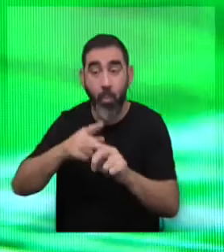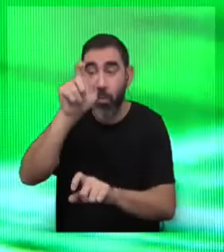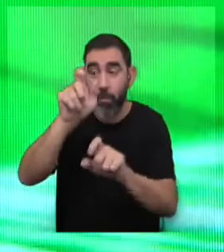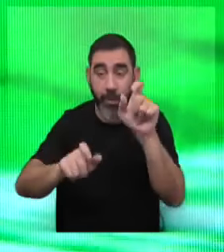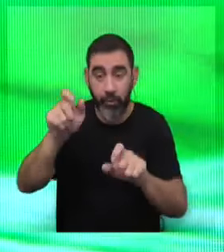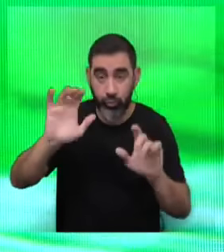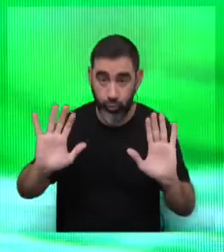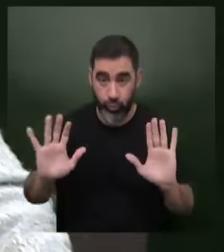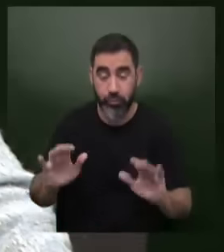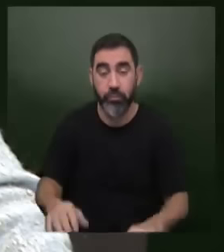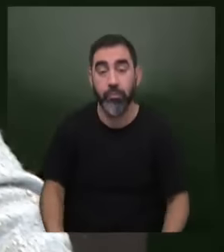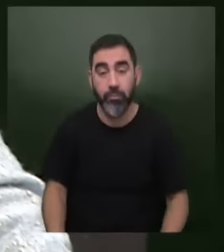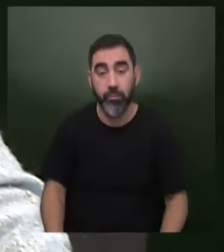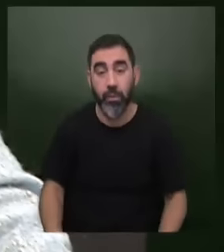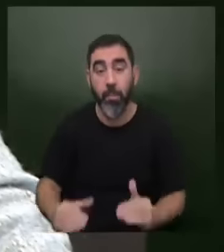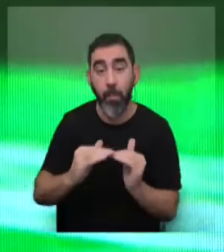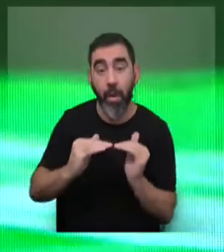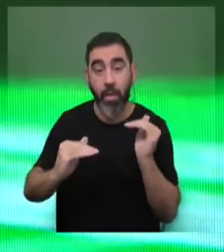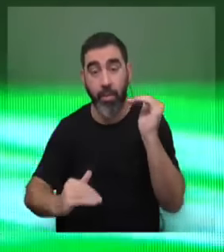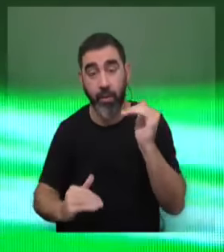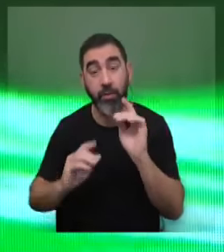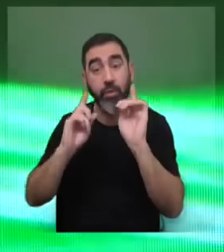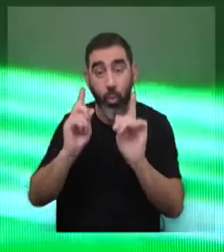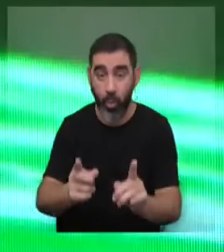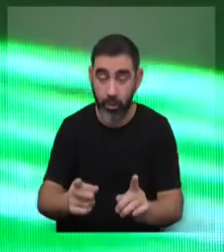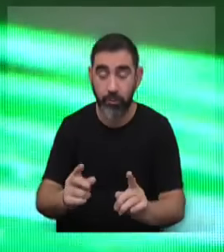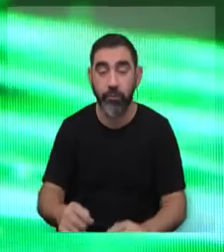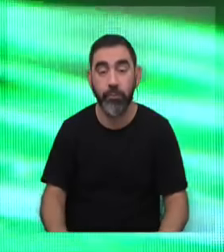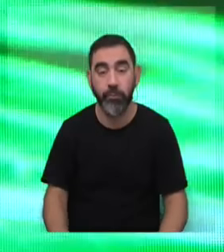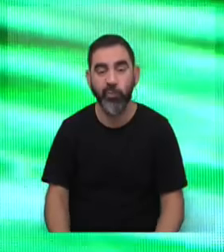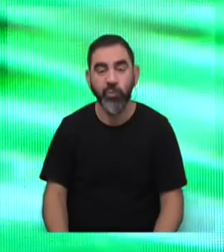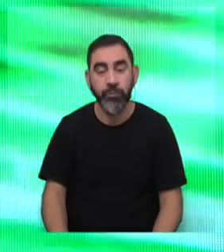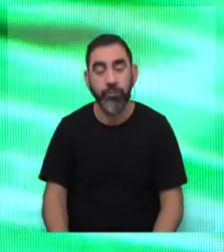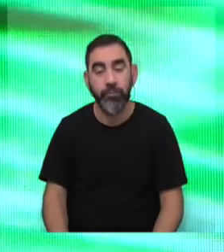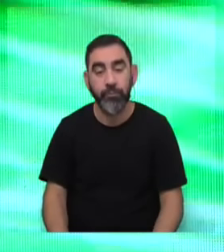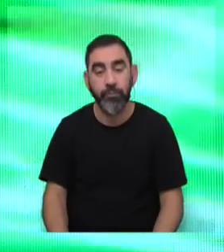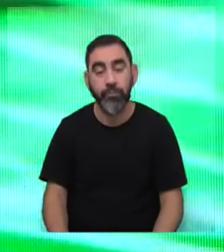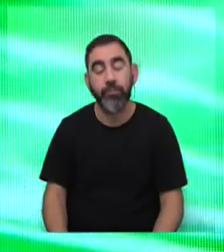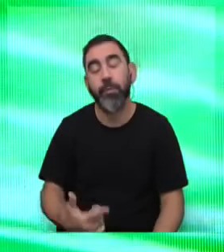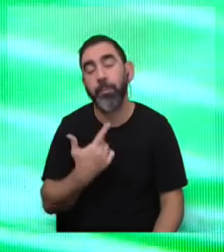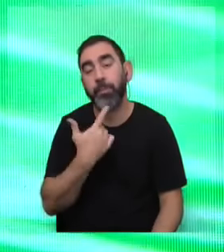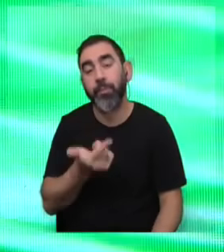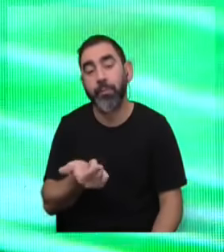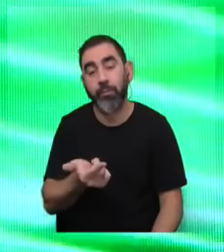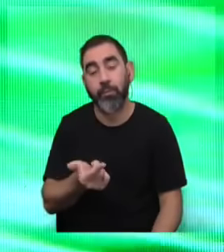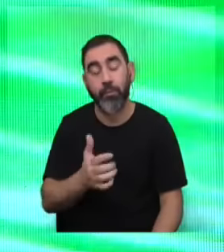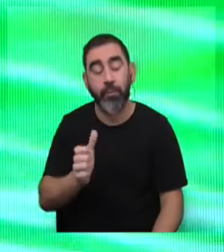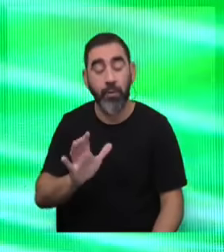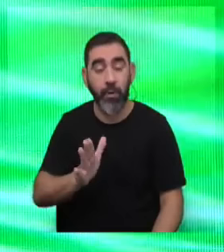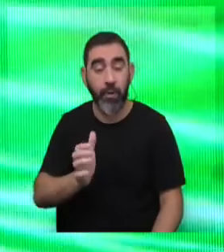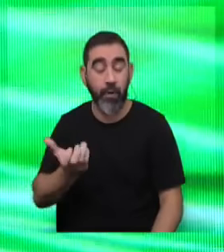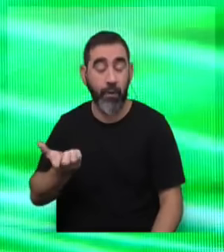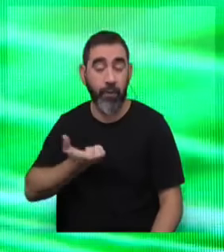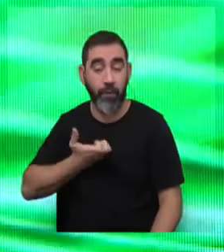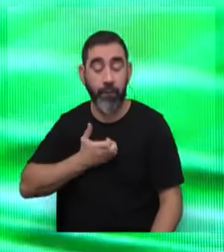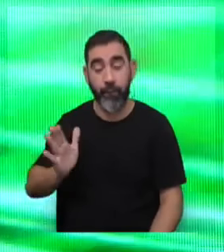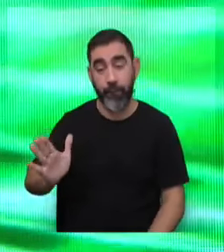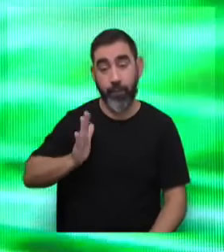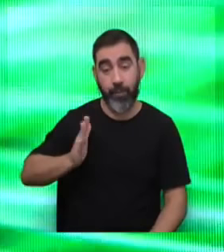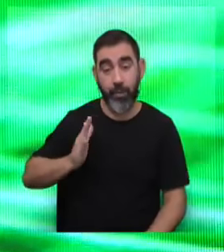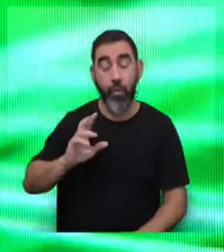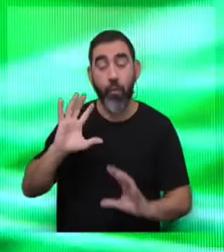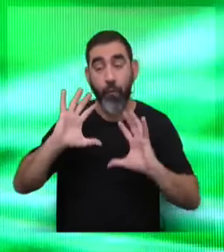muertos más desigual también y también el más desigual No pero por ejemplo si pensamos en los femicidios o en la violencia